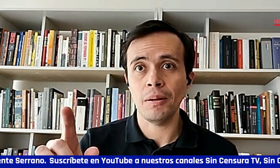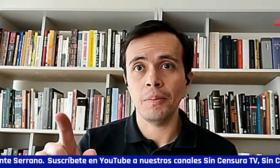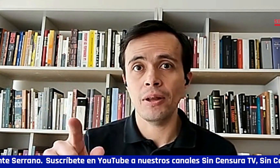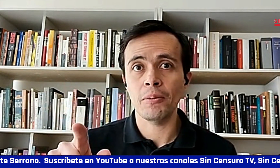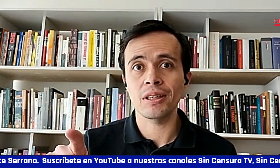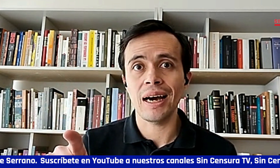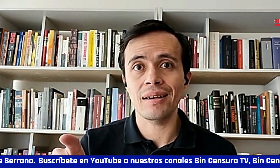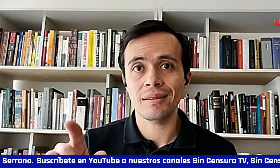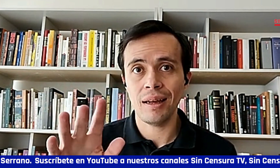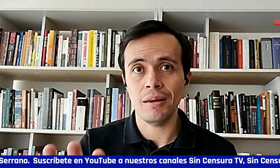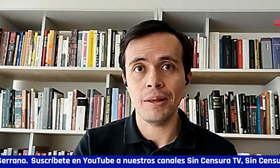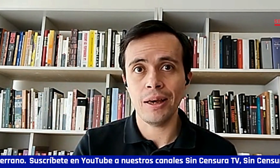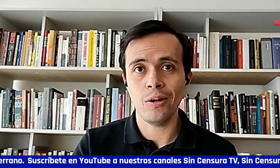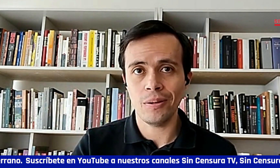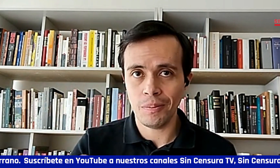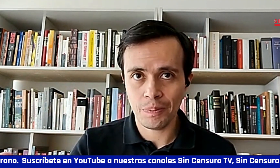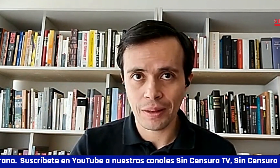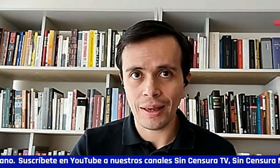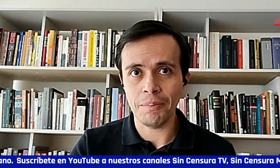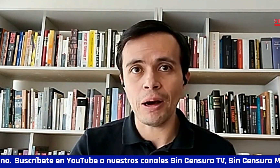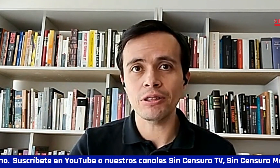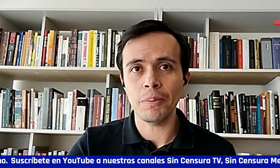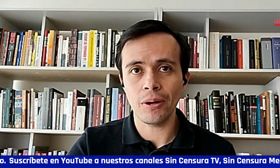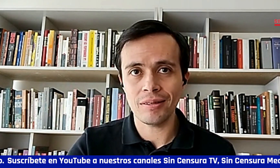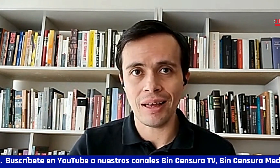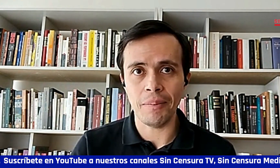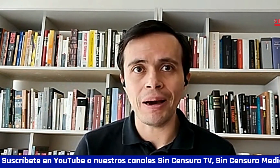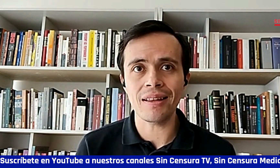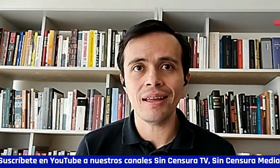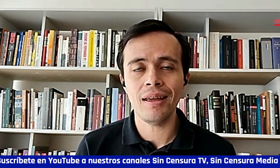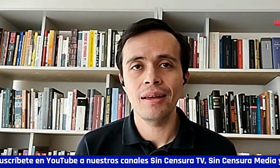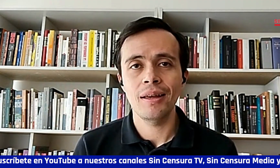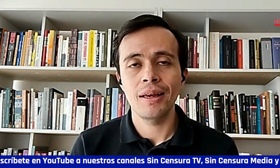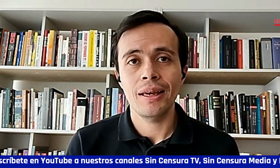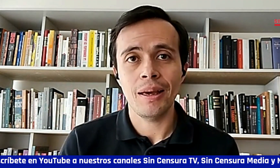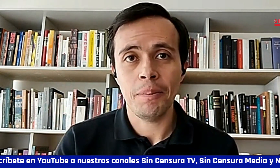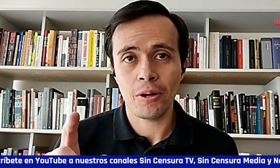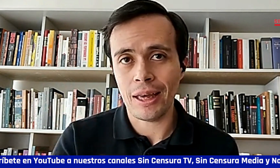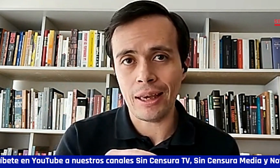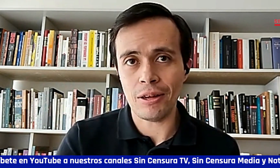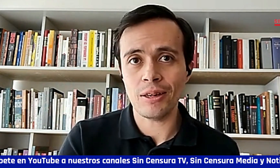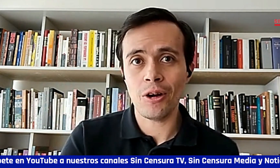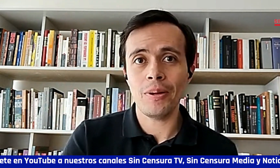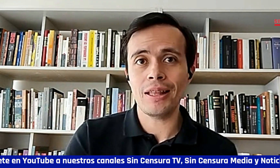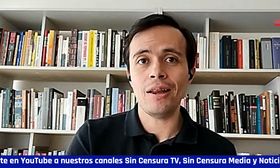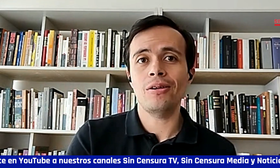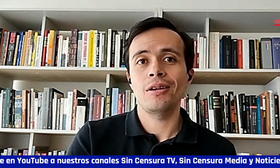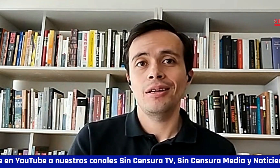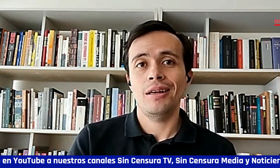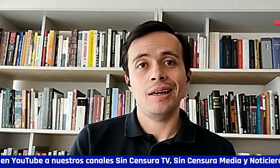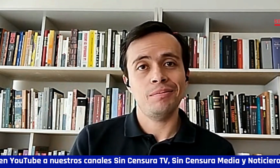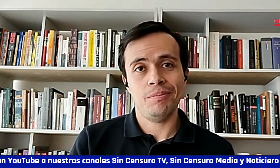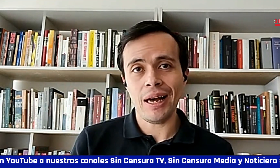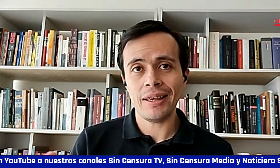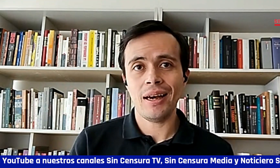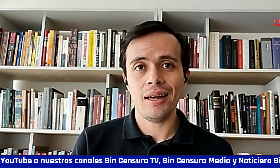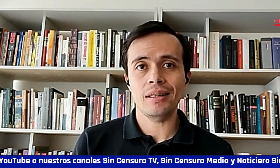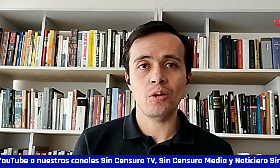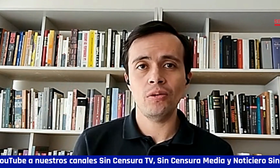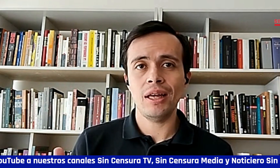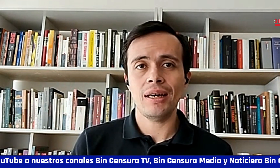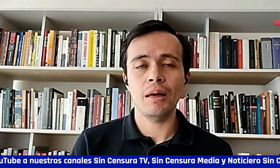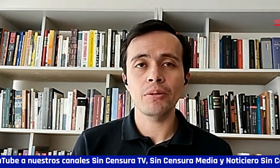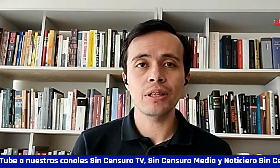Bueno, no sé si podamos dejar el video en pausa por esa parte, porque quiero hacer un comentario.